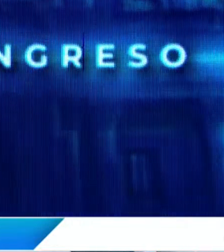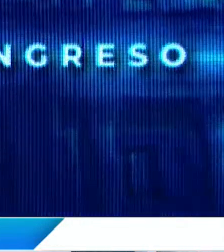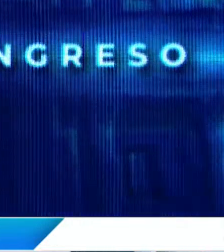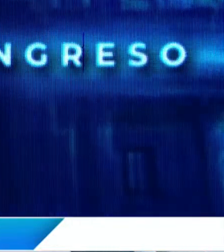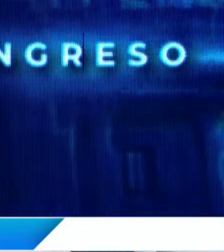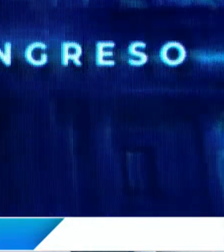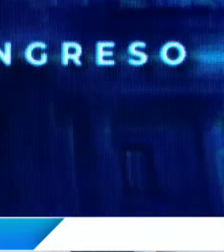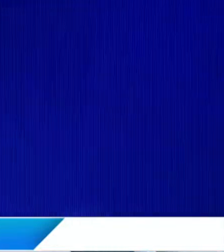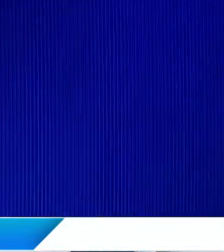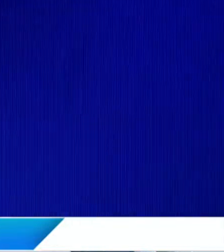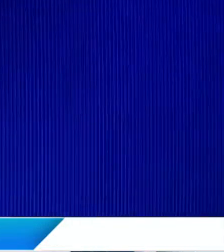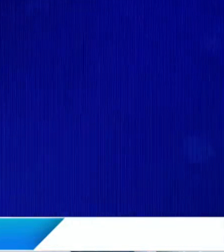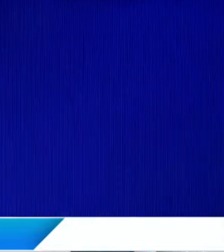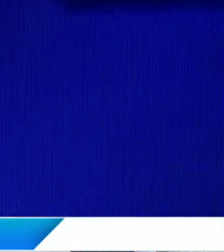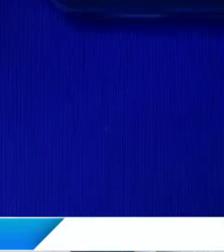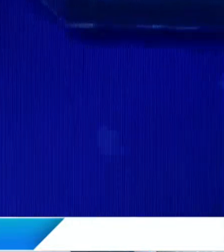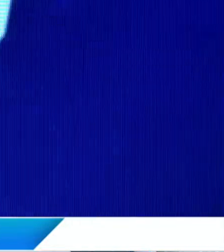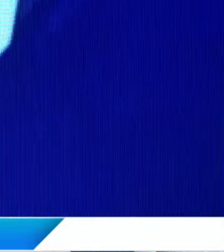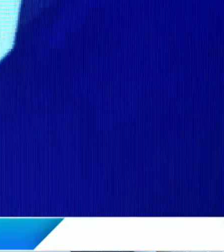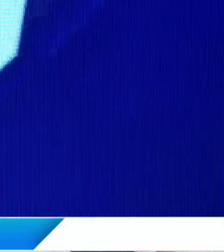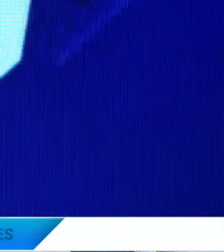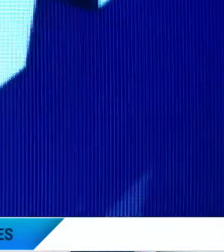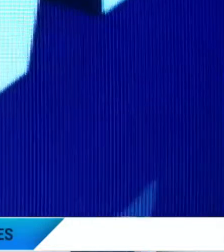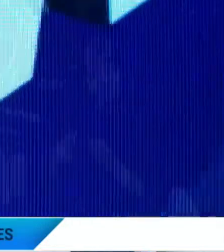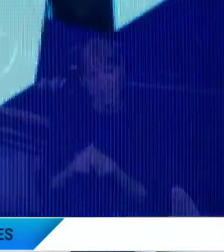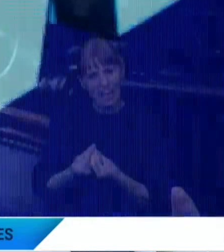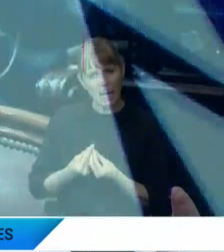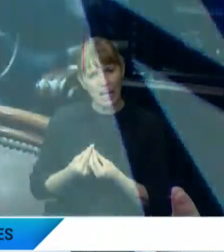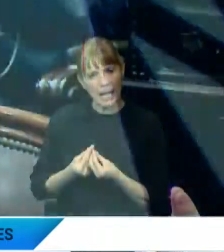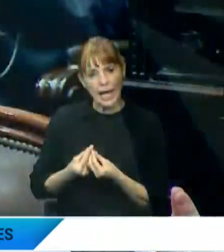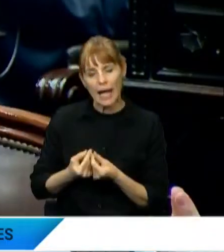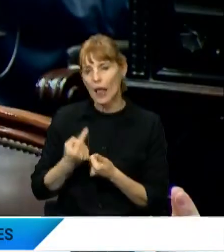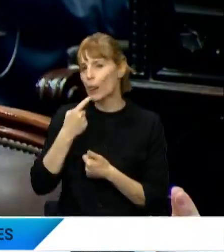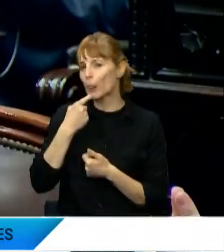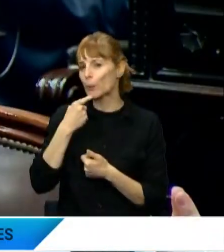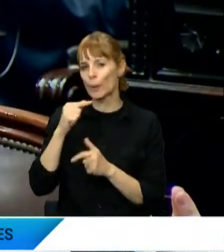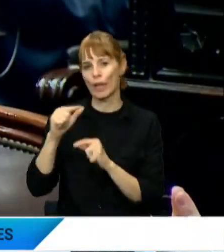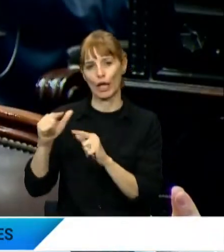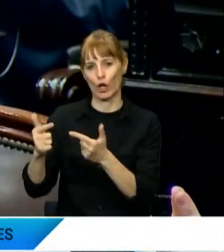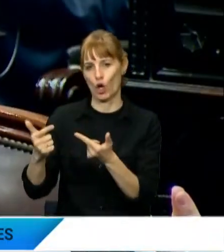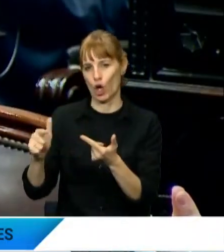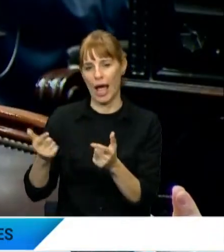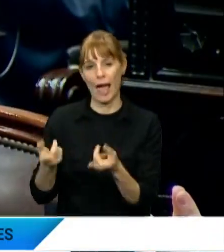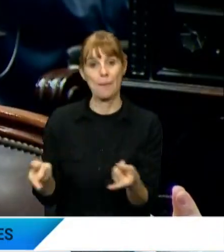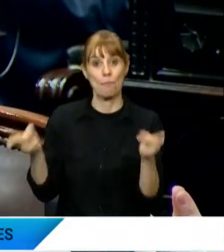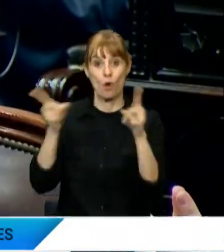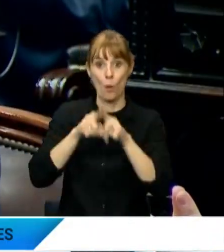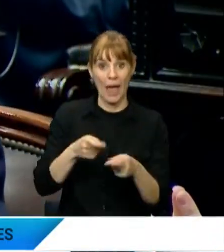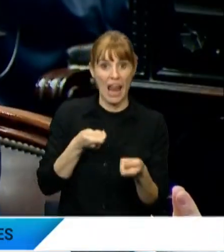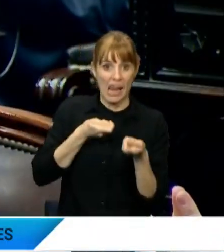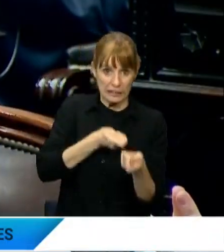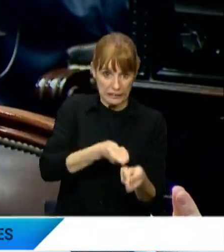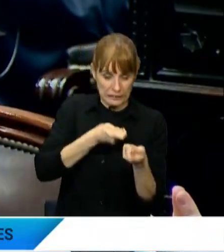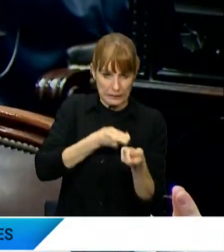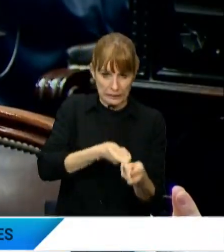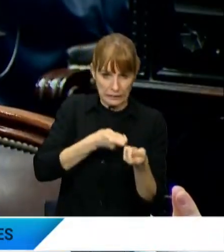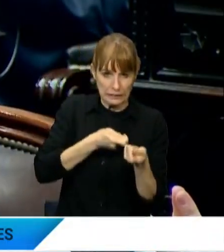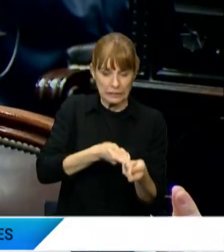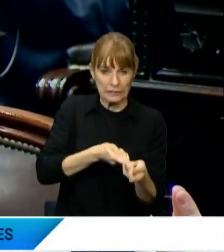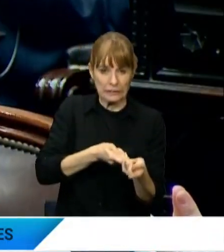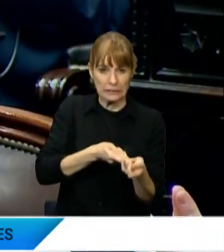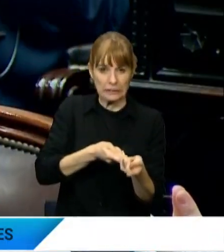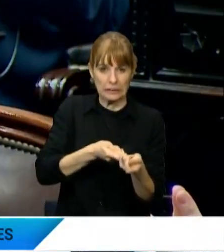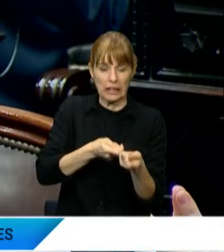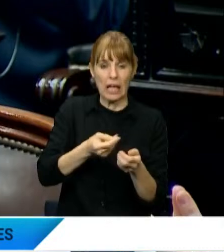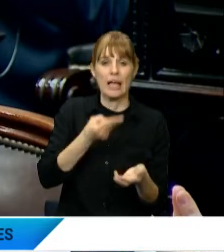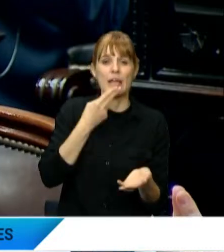tuvo el diputado Pichetto esta madrugada. Que indudablemente no podemos volver a insistir como lo vamos a hacer